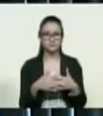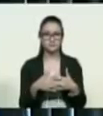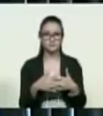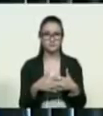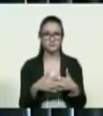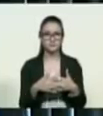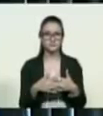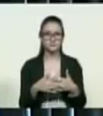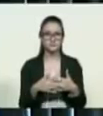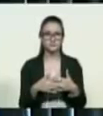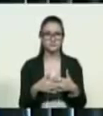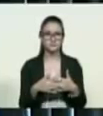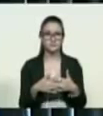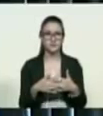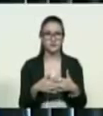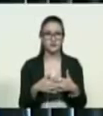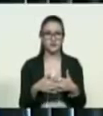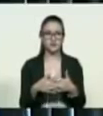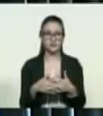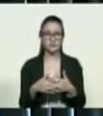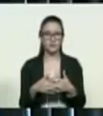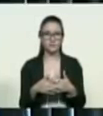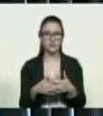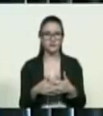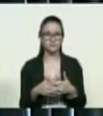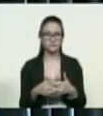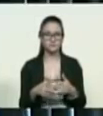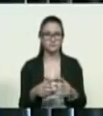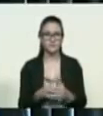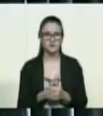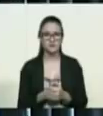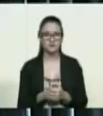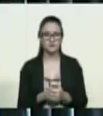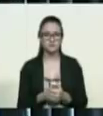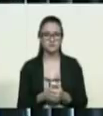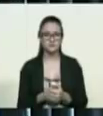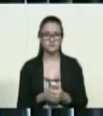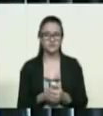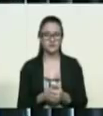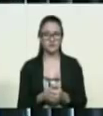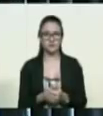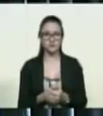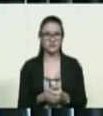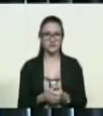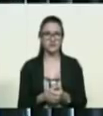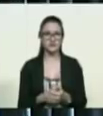señale, haga buena la palabra del embajador Bolton, que dijo,